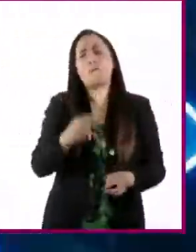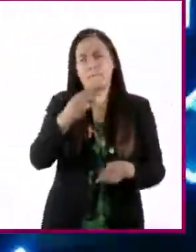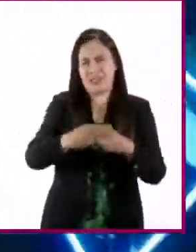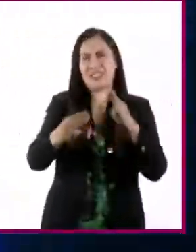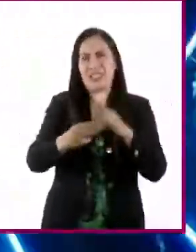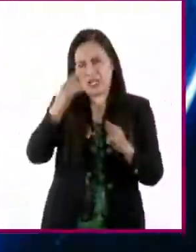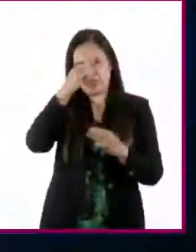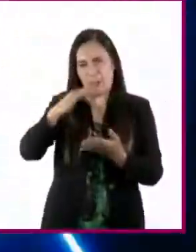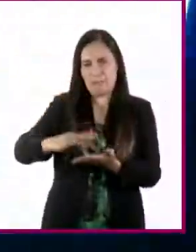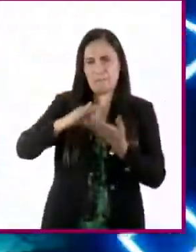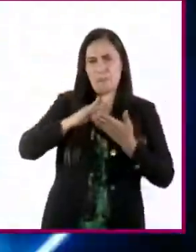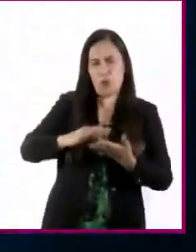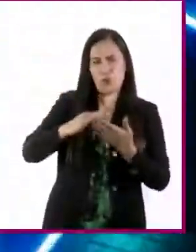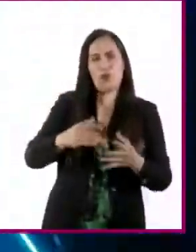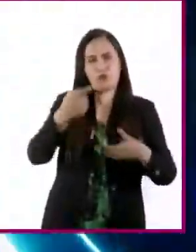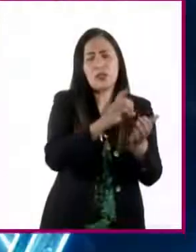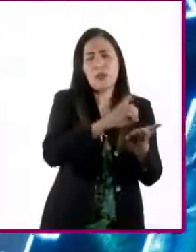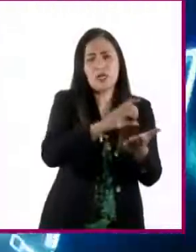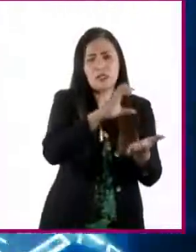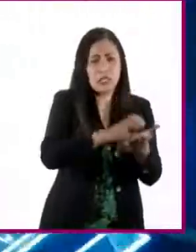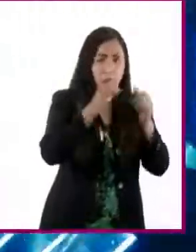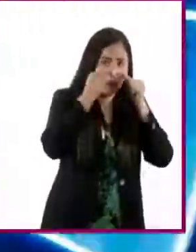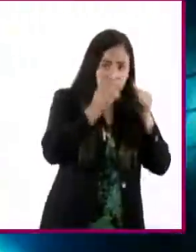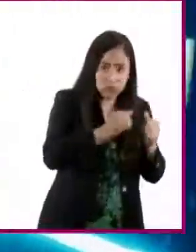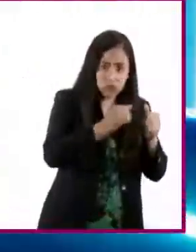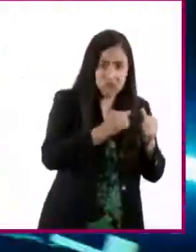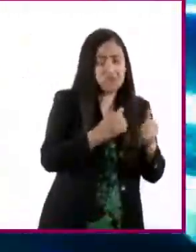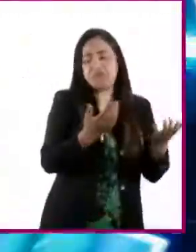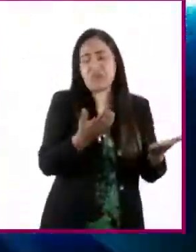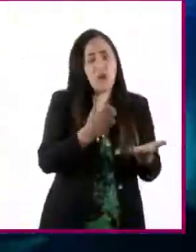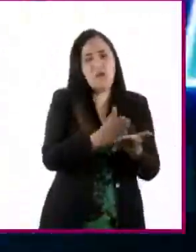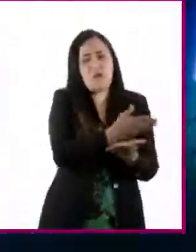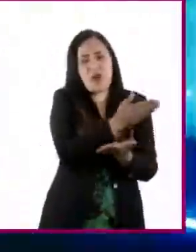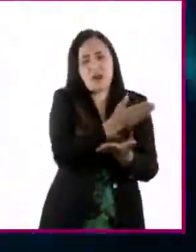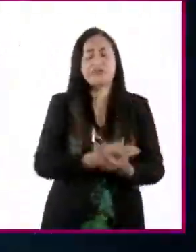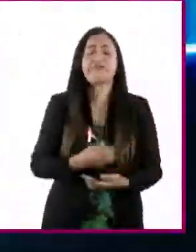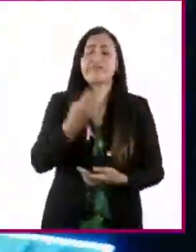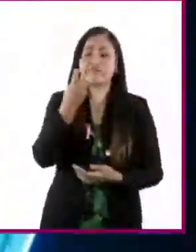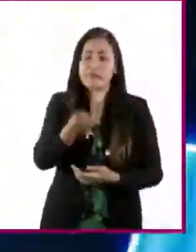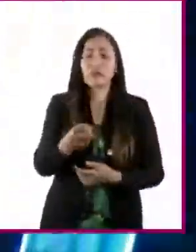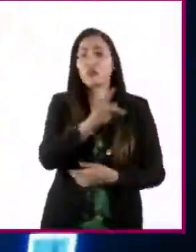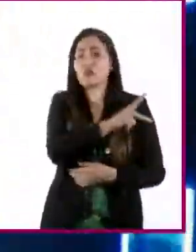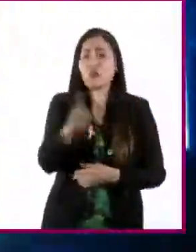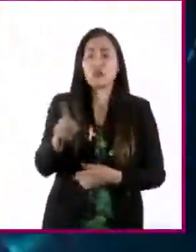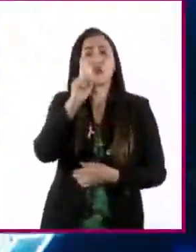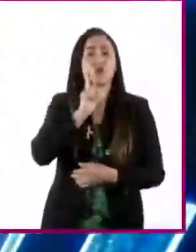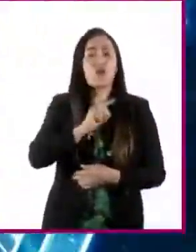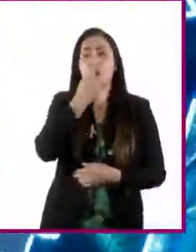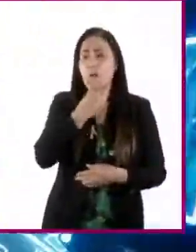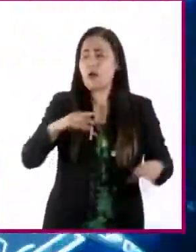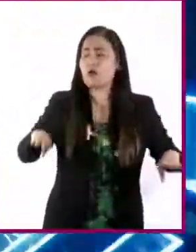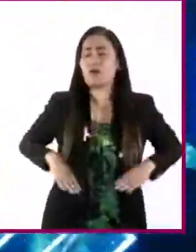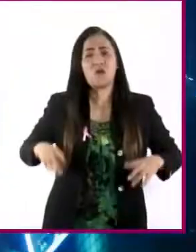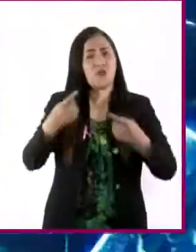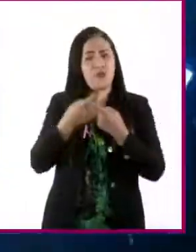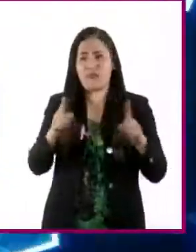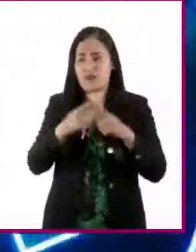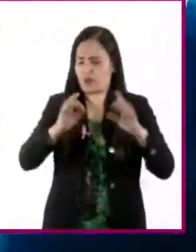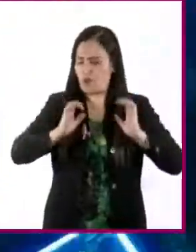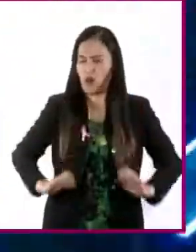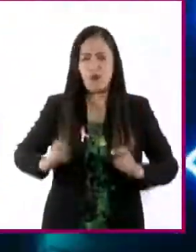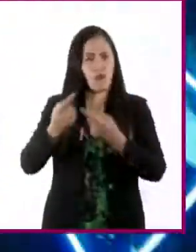Hola, hola, ¿cómo están? Soy Axel Mendoza. Les doy la bienvenida al programa Cultura Digital. Y yo soy Pepe Pepino. Hoy